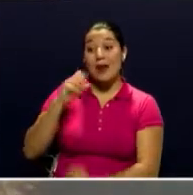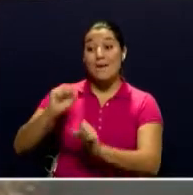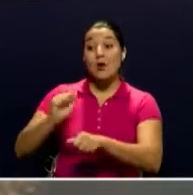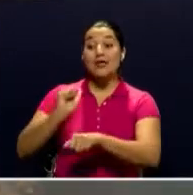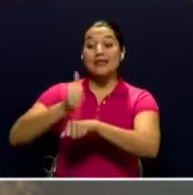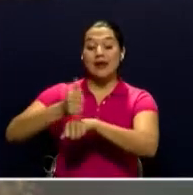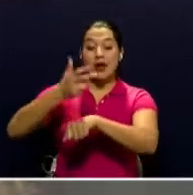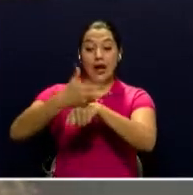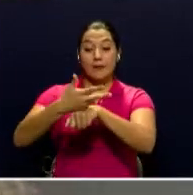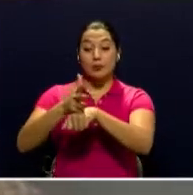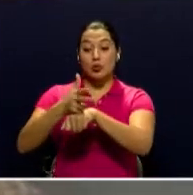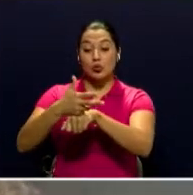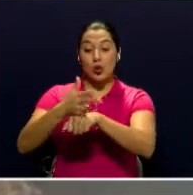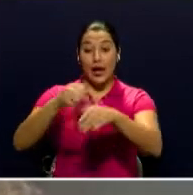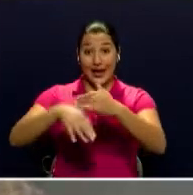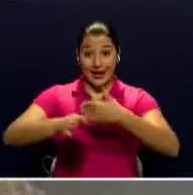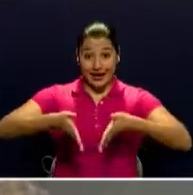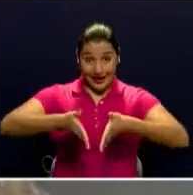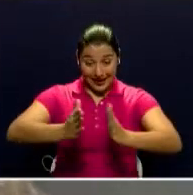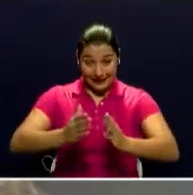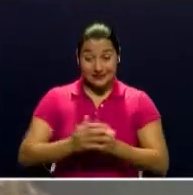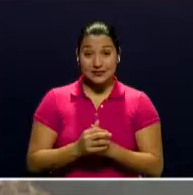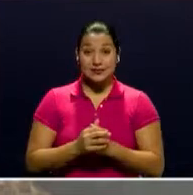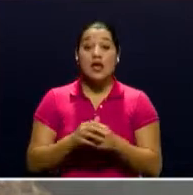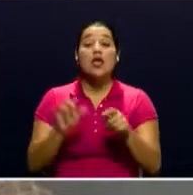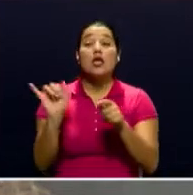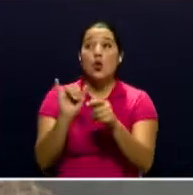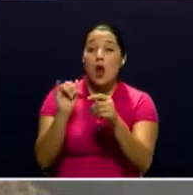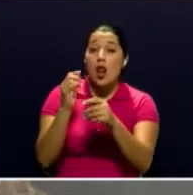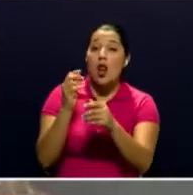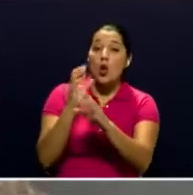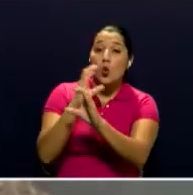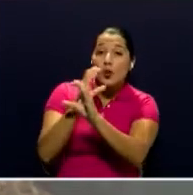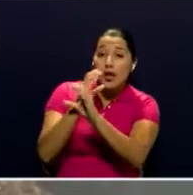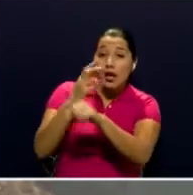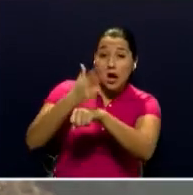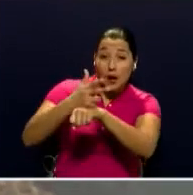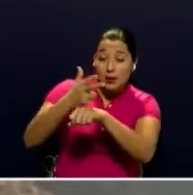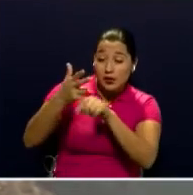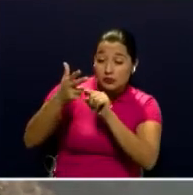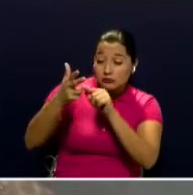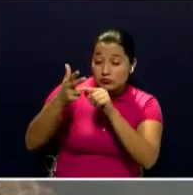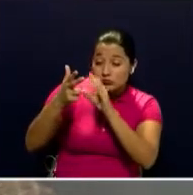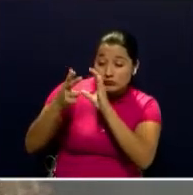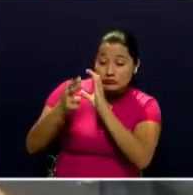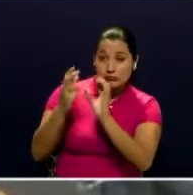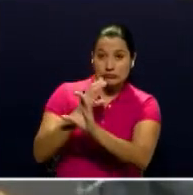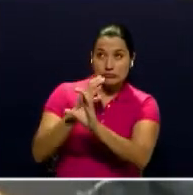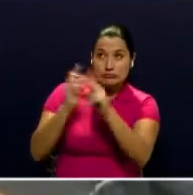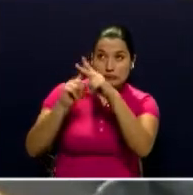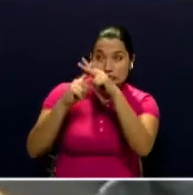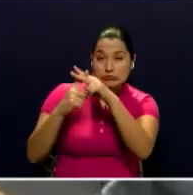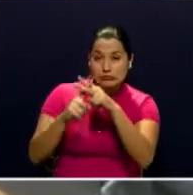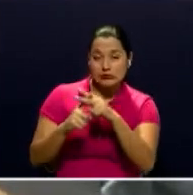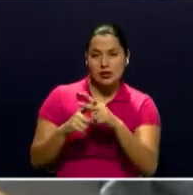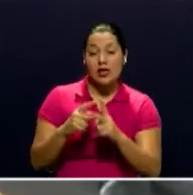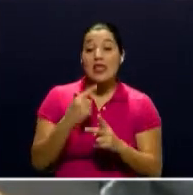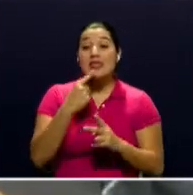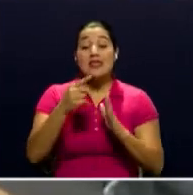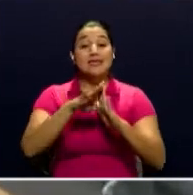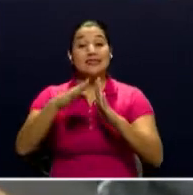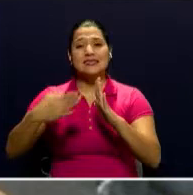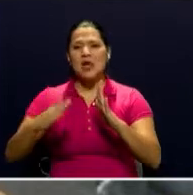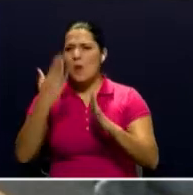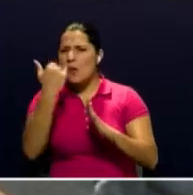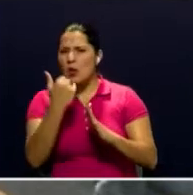en carreteras, así como su mantenimiento y control. Según el ente contralor, las razones del rechazo de